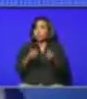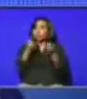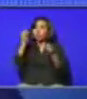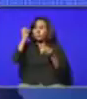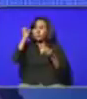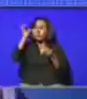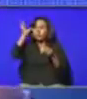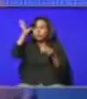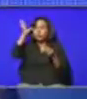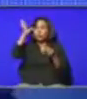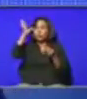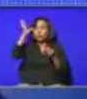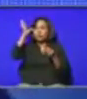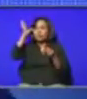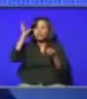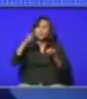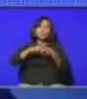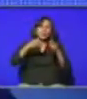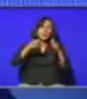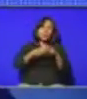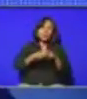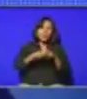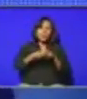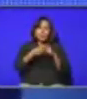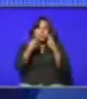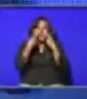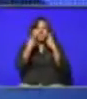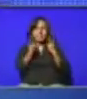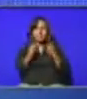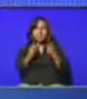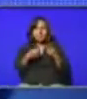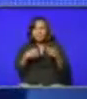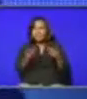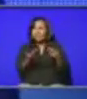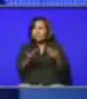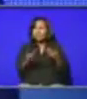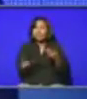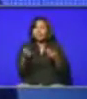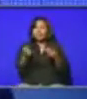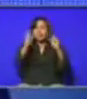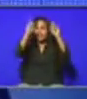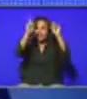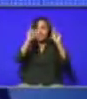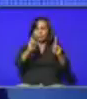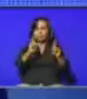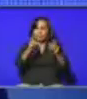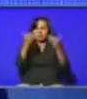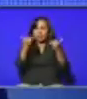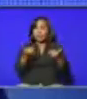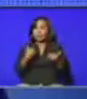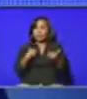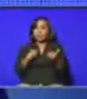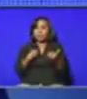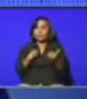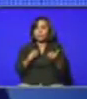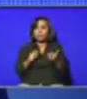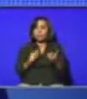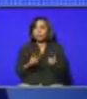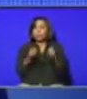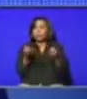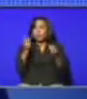los problemas y la deficiencia que tenemos en el sistema educativo, que tenemos todas las oportunidades para que este nuevo